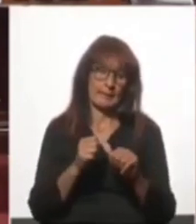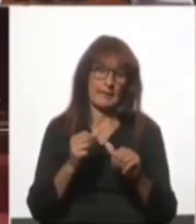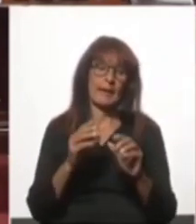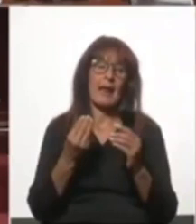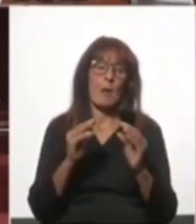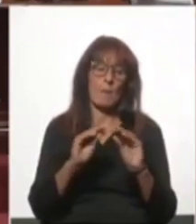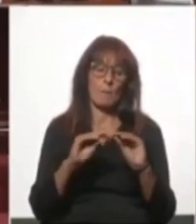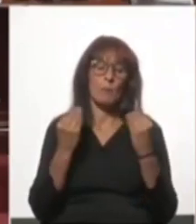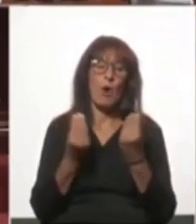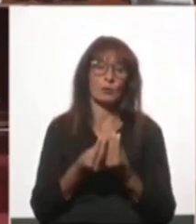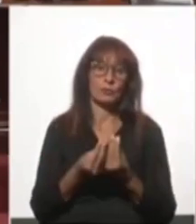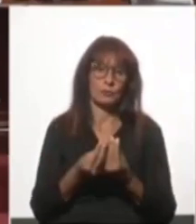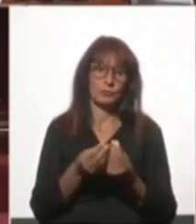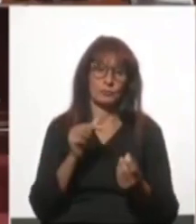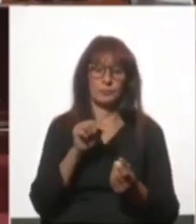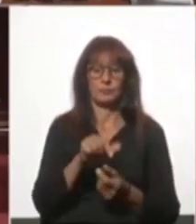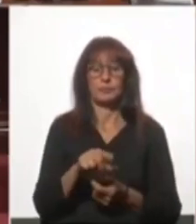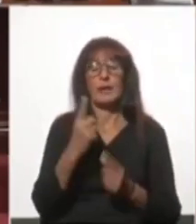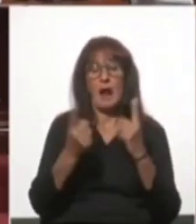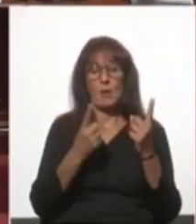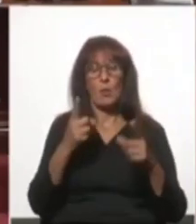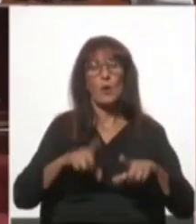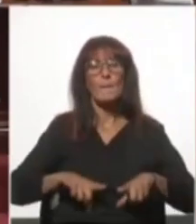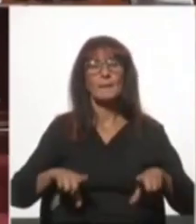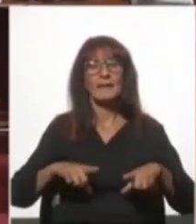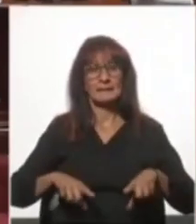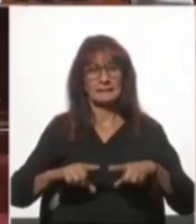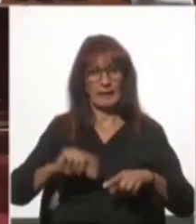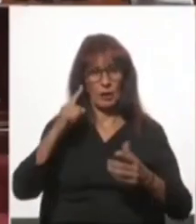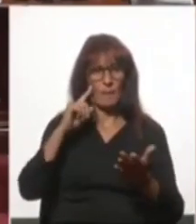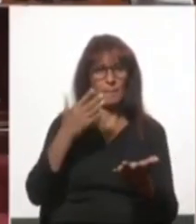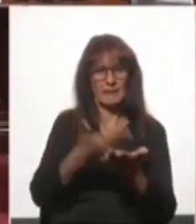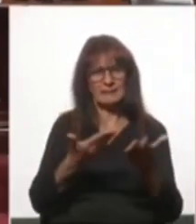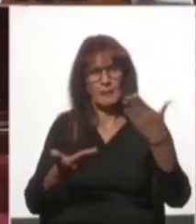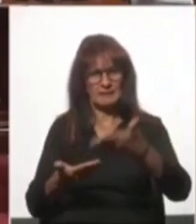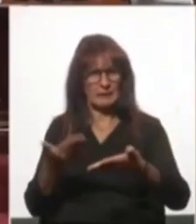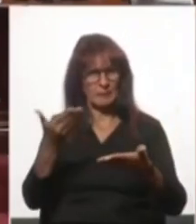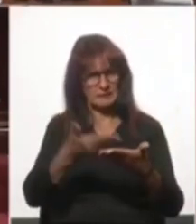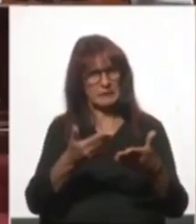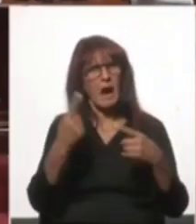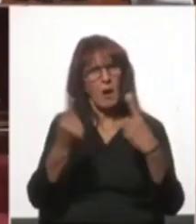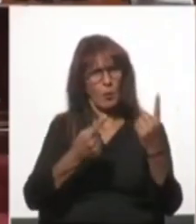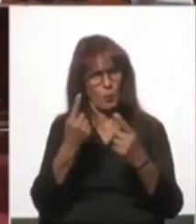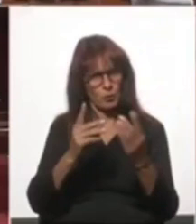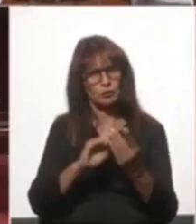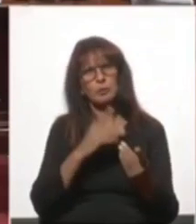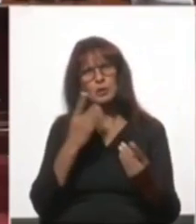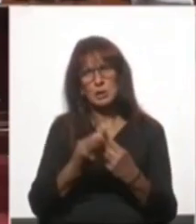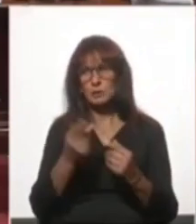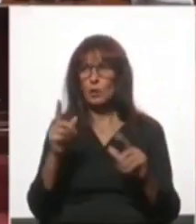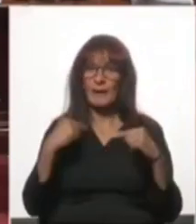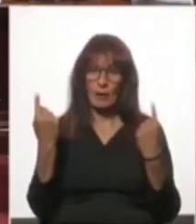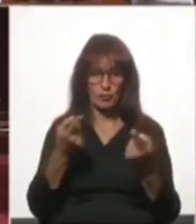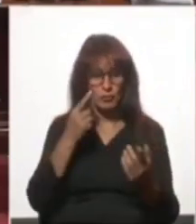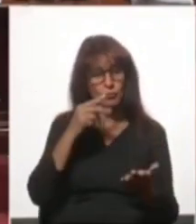inciertos, y es que es cierto que algunos ministerios presentaron algunos proyectos que nosotros vimos con buenos